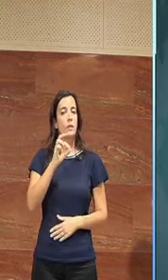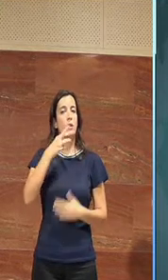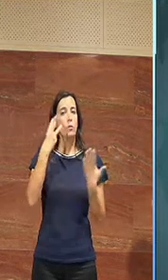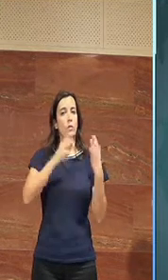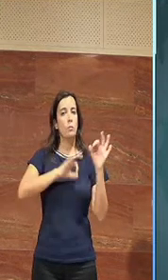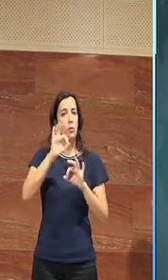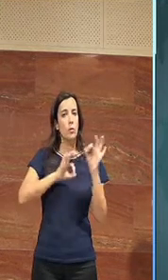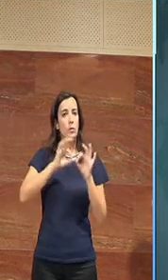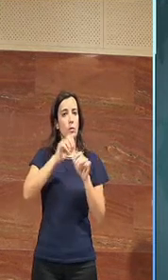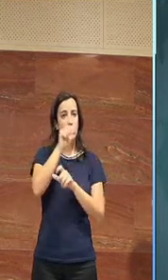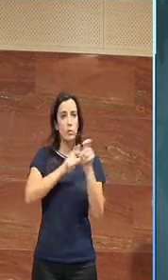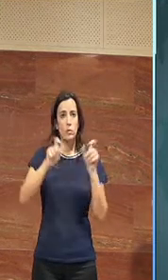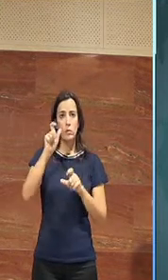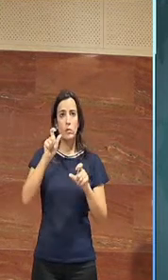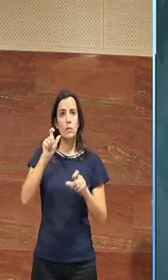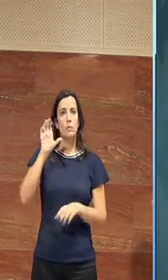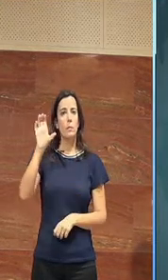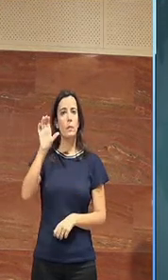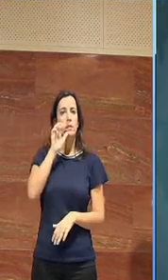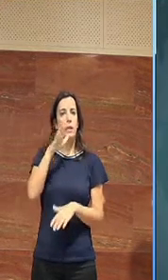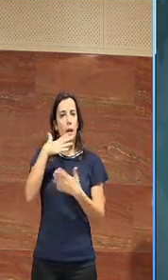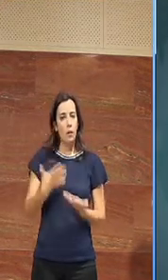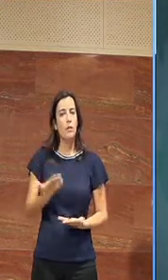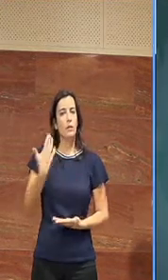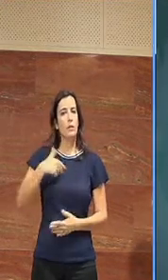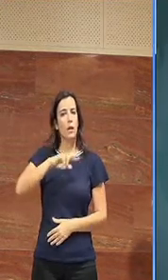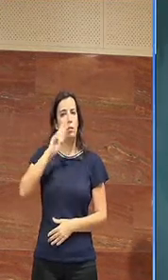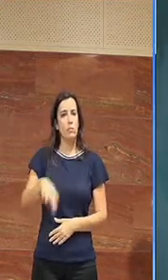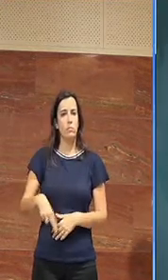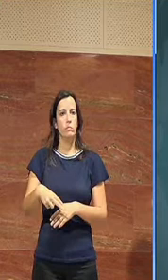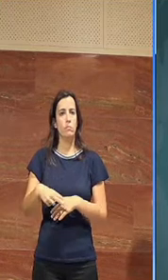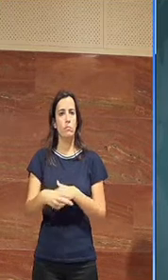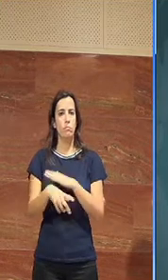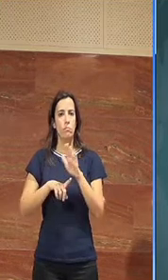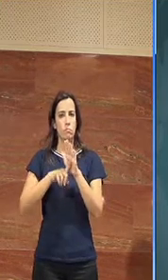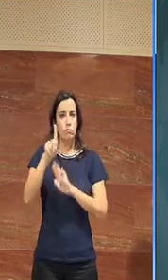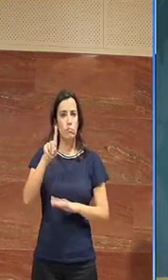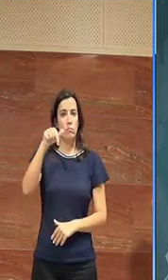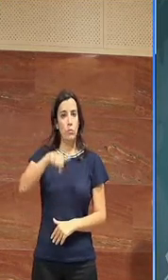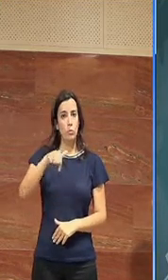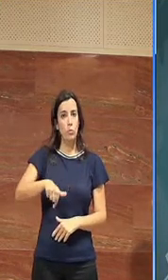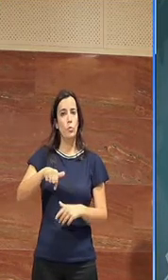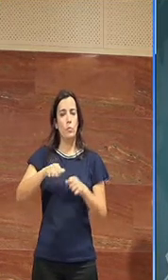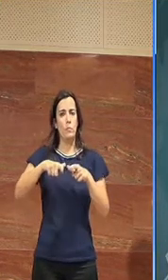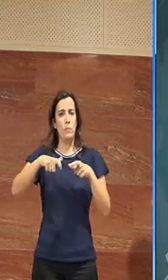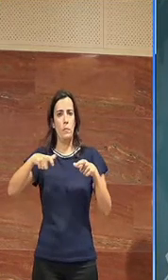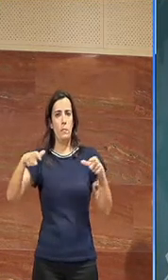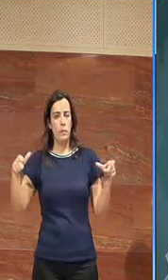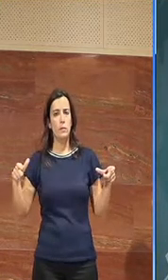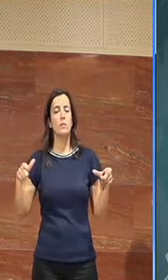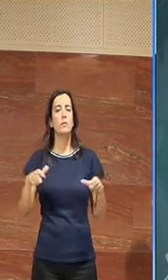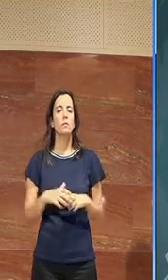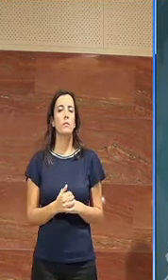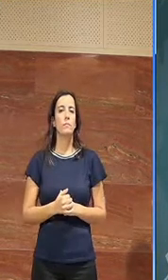mundial vivirá en países que hoy en día se consideran en vía de desarrollo. El sur está creciendo agitadamente. La calidad de vida también